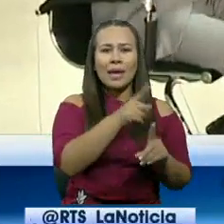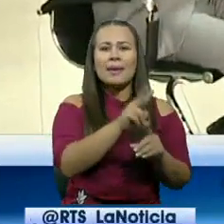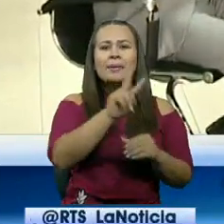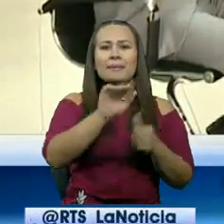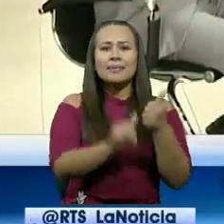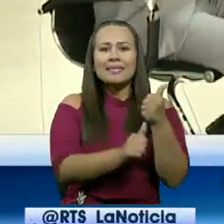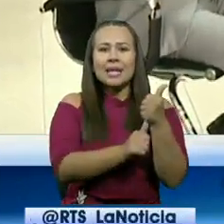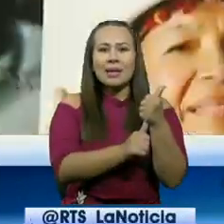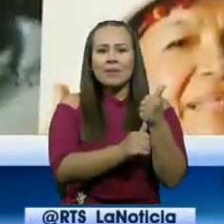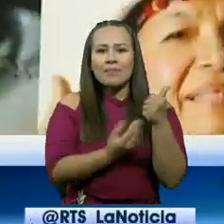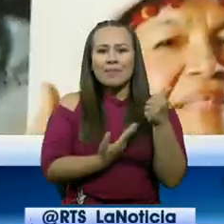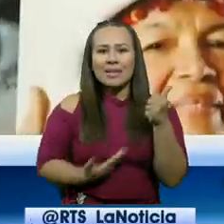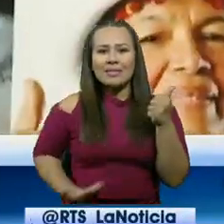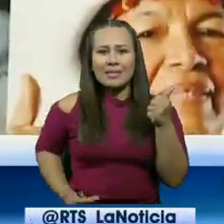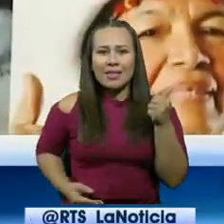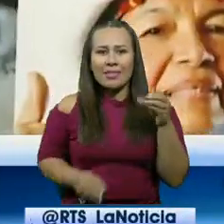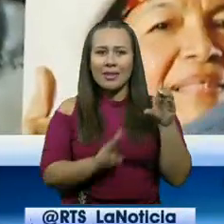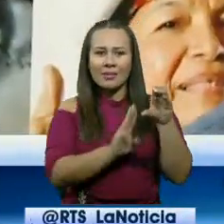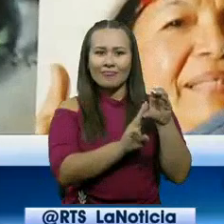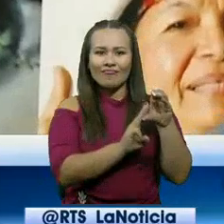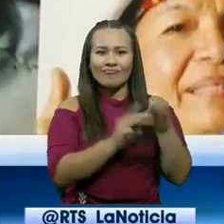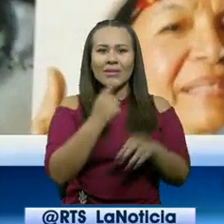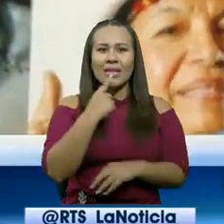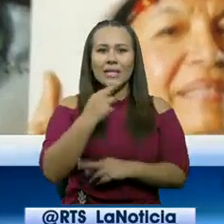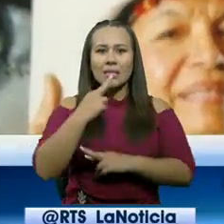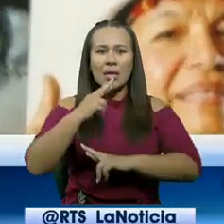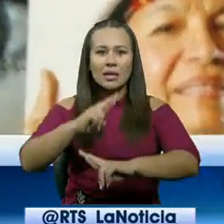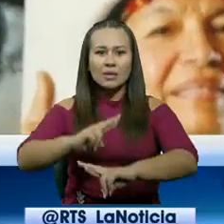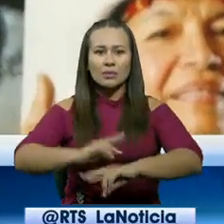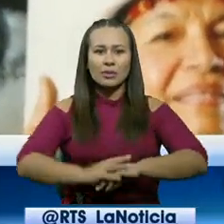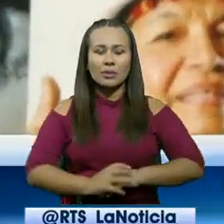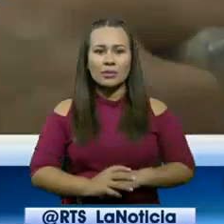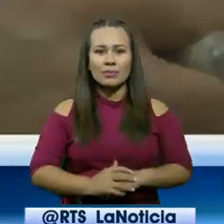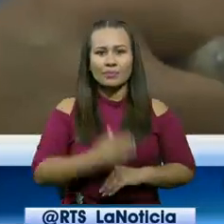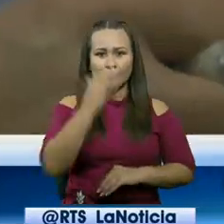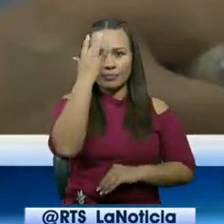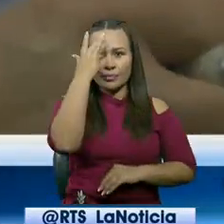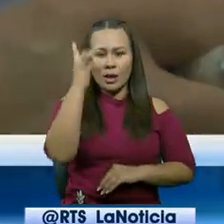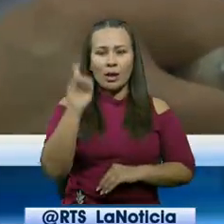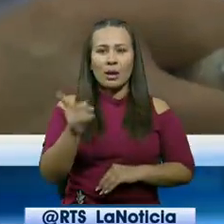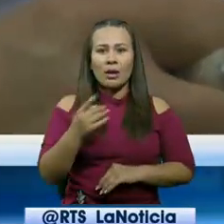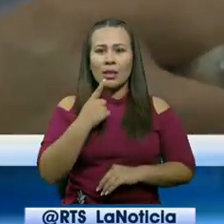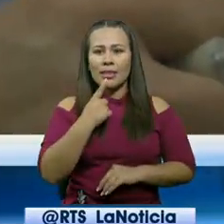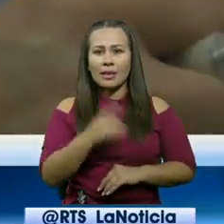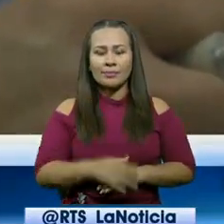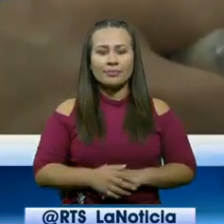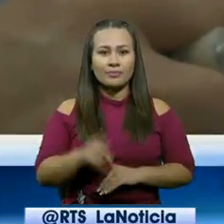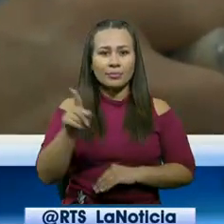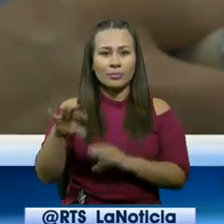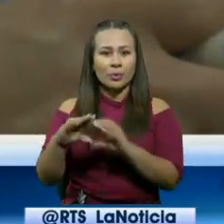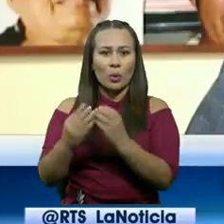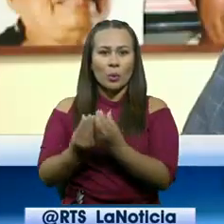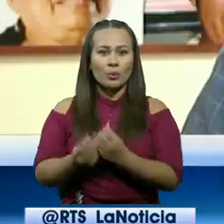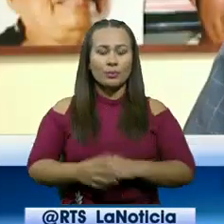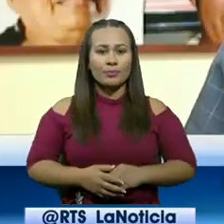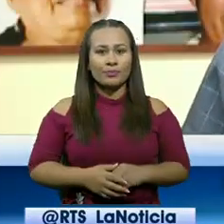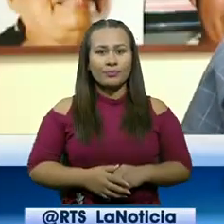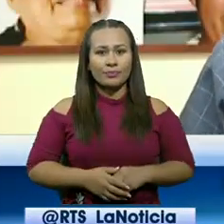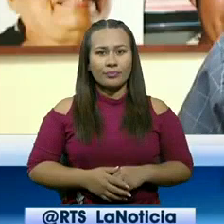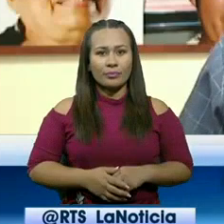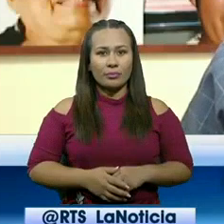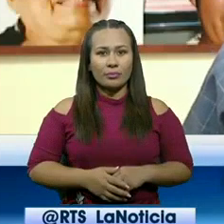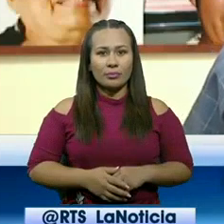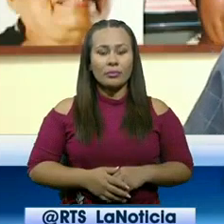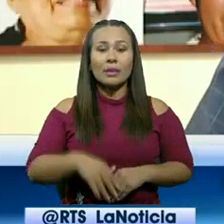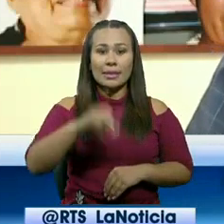de Participación Ciudadana y Control Social, responde a cuestionamientos efectuados a la gestión de este organismo. O si es que